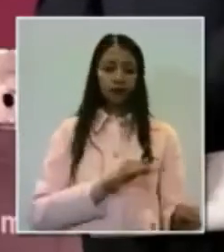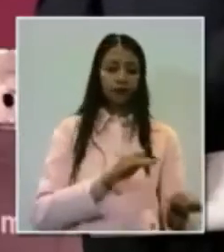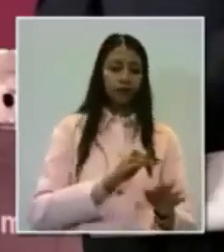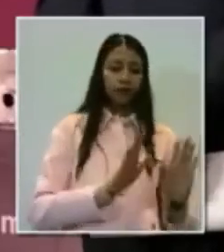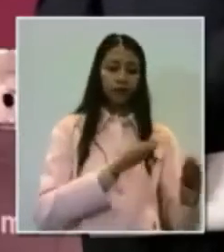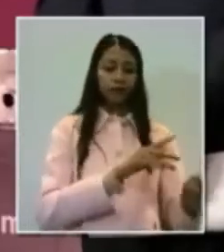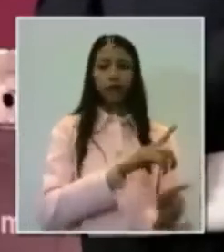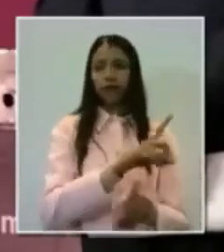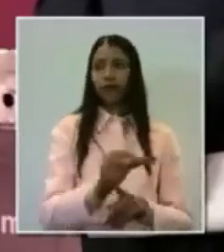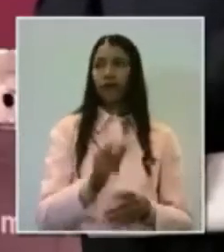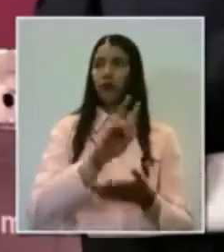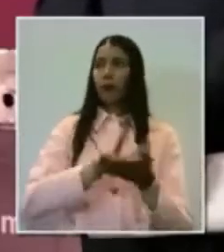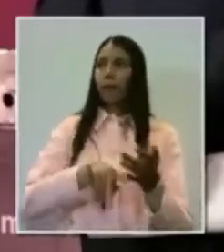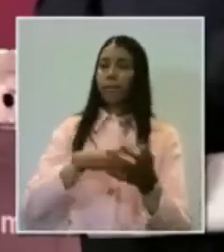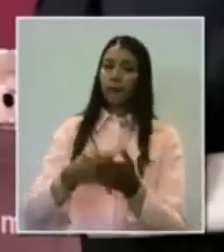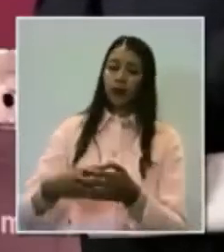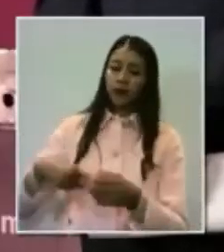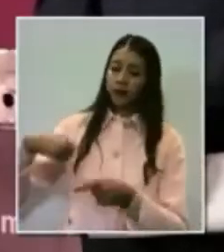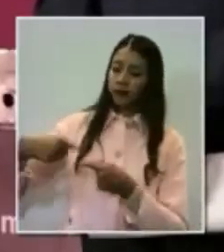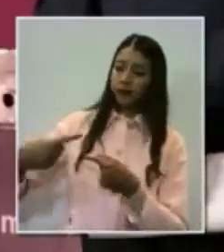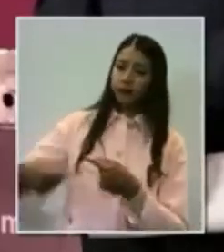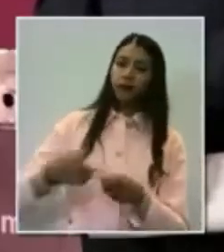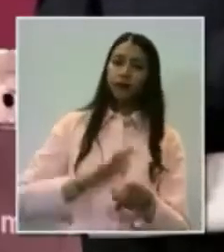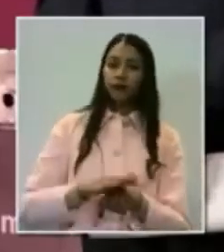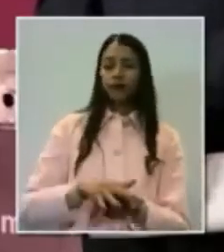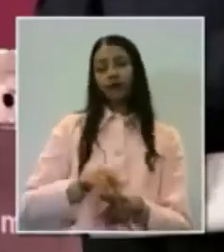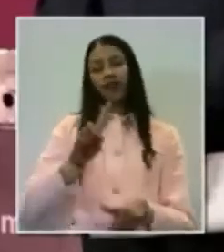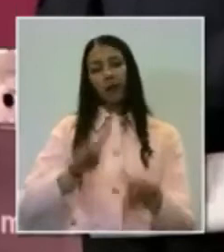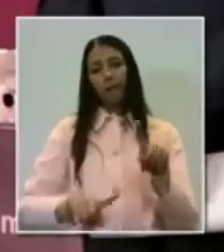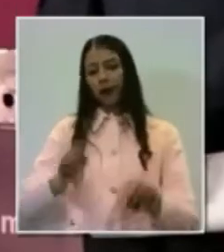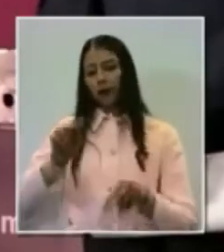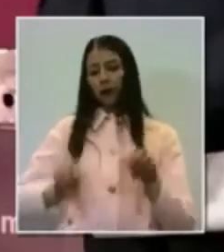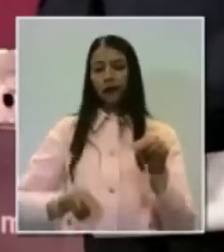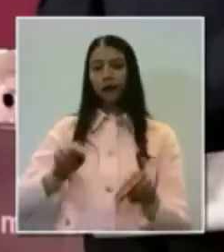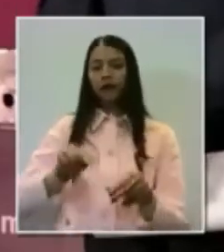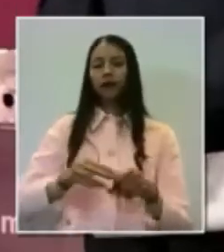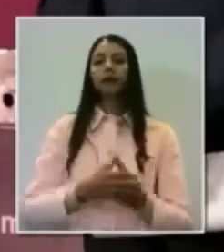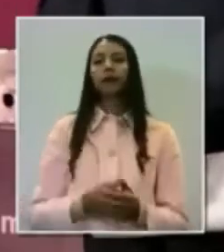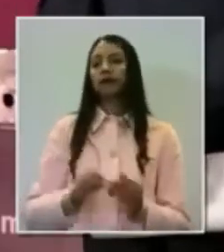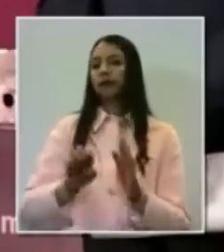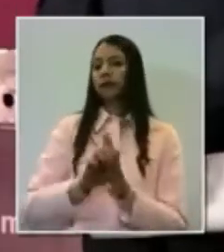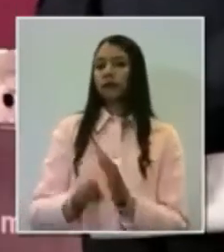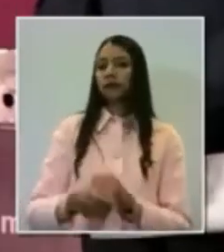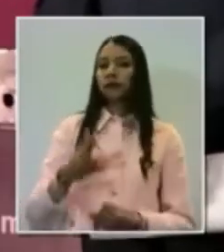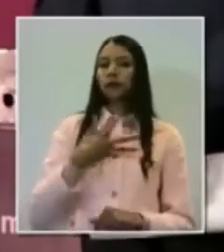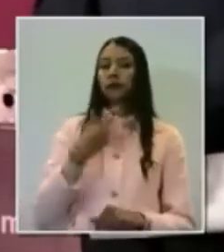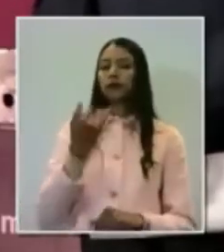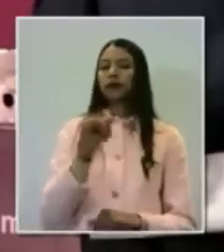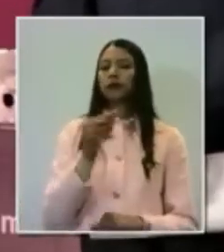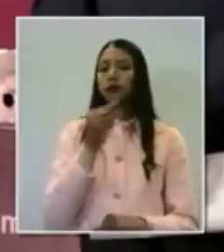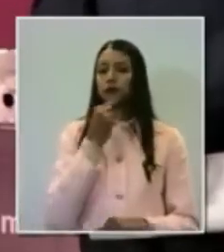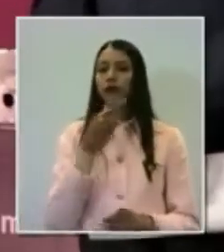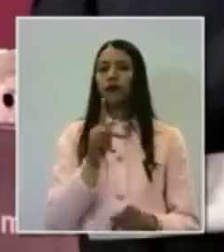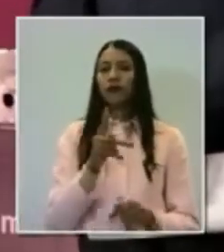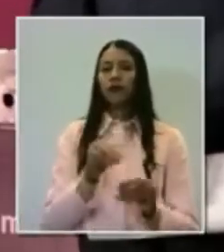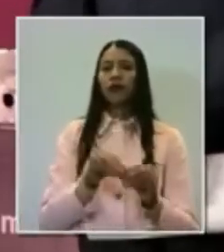¿no? ¿Y de las plazas que van a entregar esto? Eso depende de cada uno de los niveles. Por ejemplo, aquí está preescolar, pero quien tiene claras las cifras